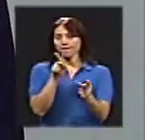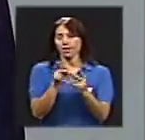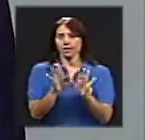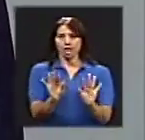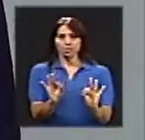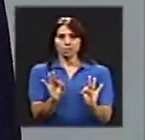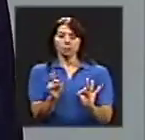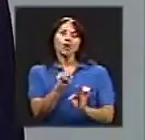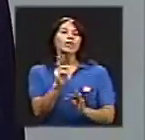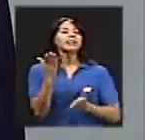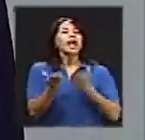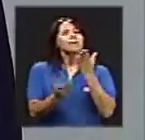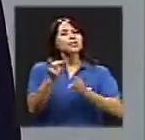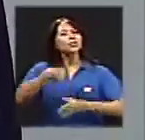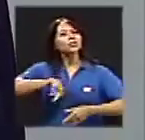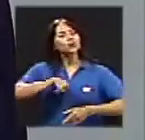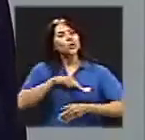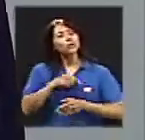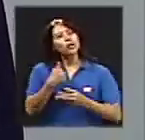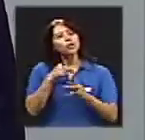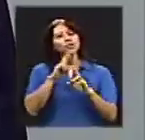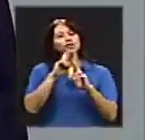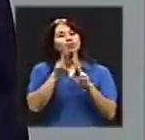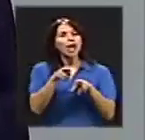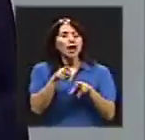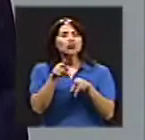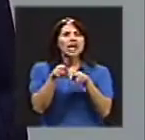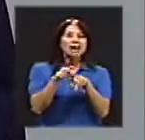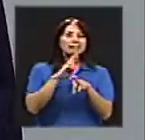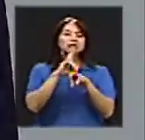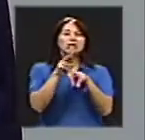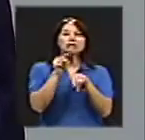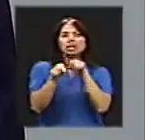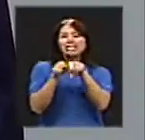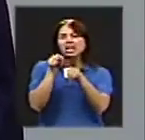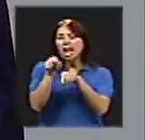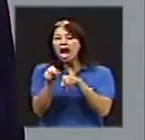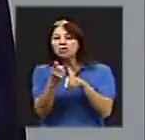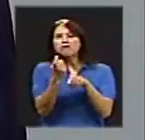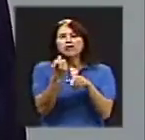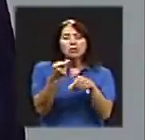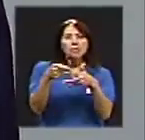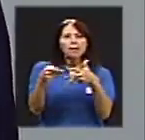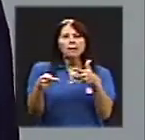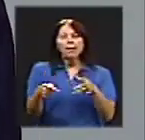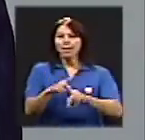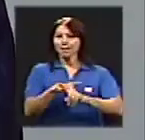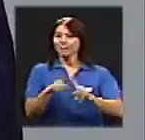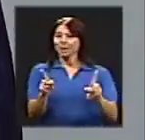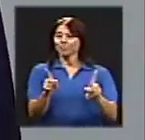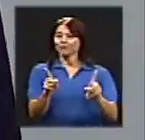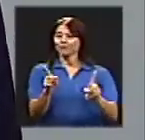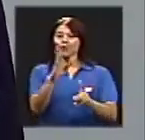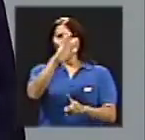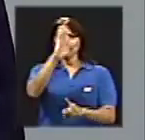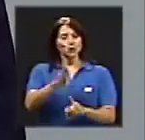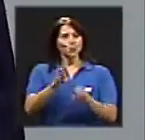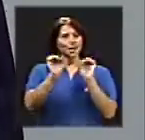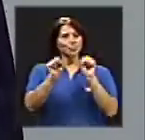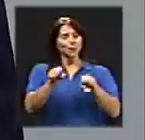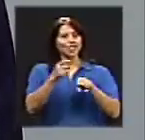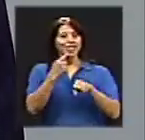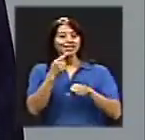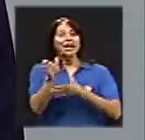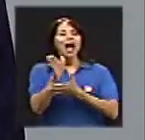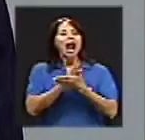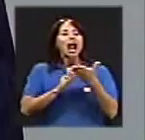que obtengamos puedan ser criticados porque les faltó esto o lo otro, pero nunca de que alguien haya metido la mano o que alguien